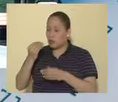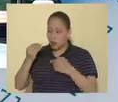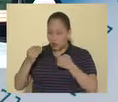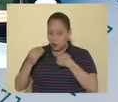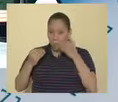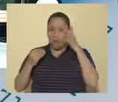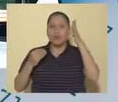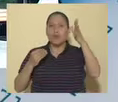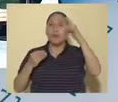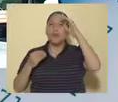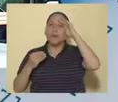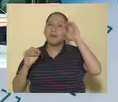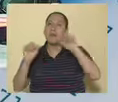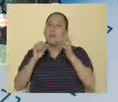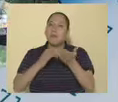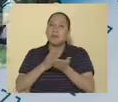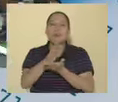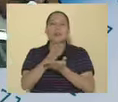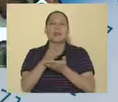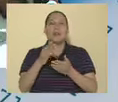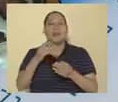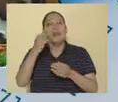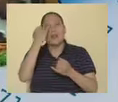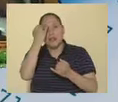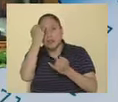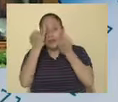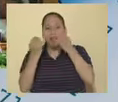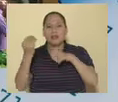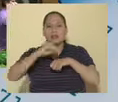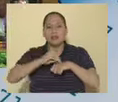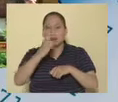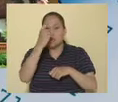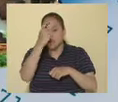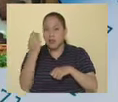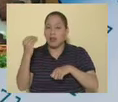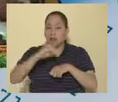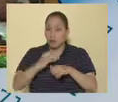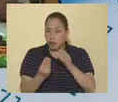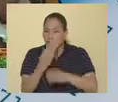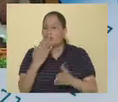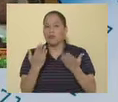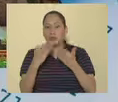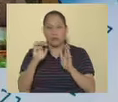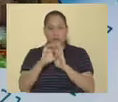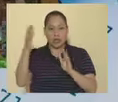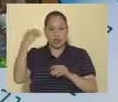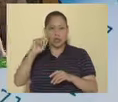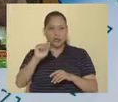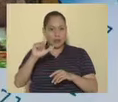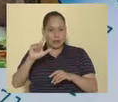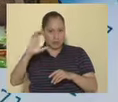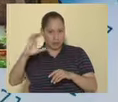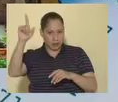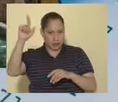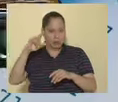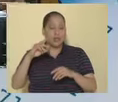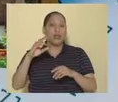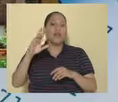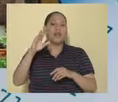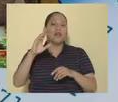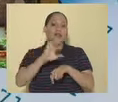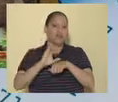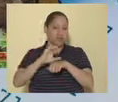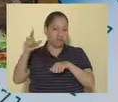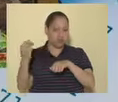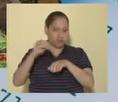largo plazo, no tienen innovación. Por ejemplo, cuando entró en vigor el Tratado de Libre Comercio, el 80%